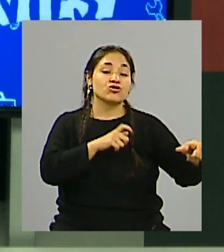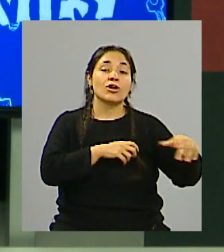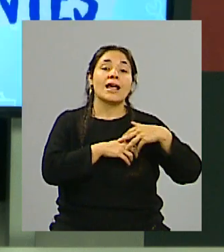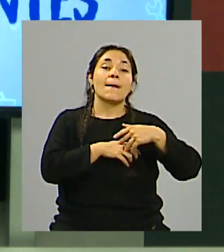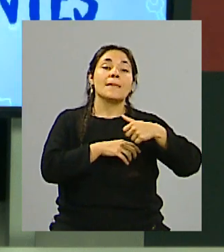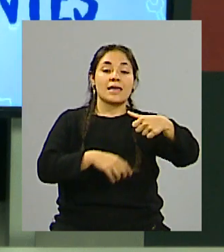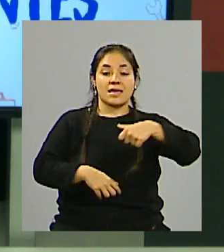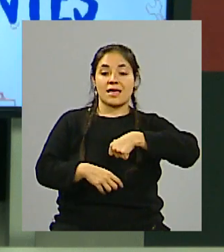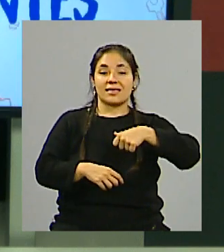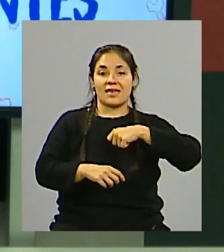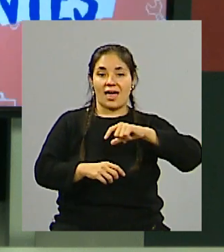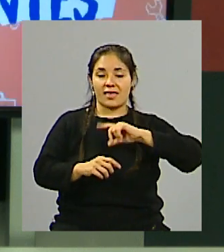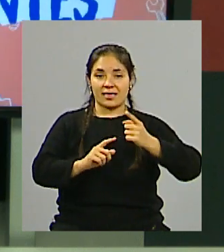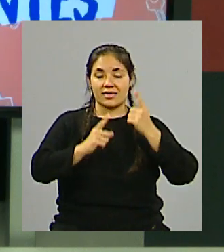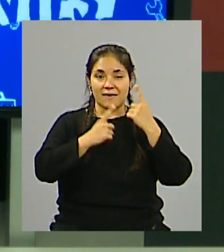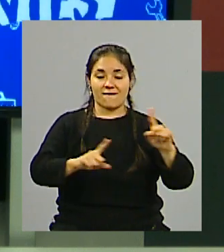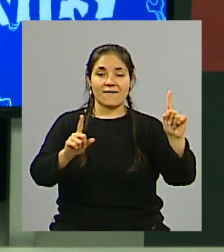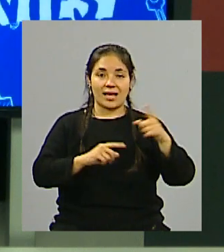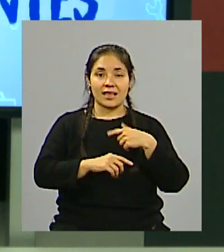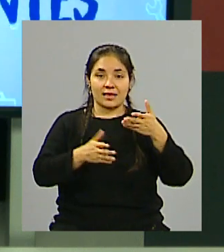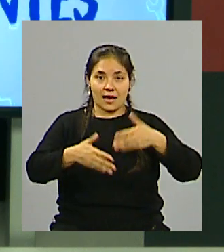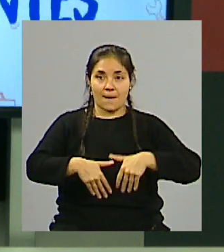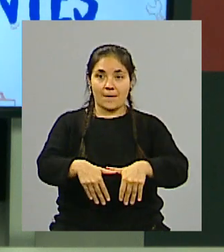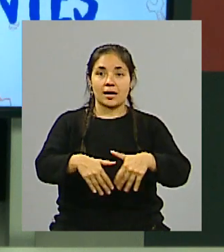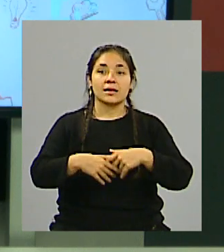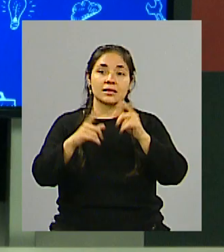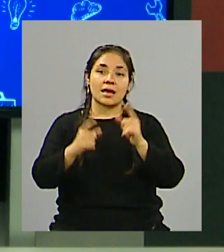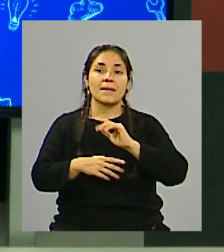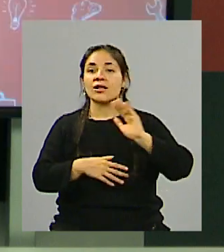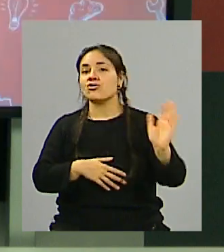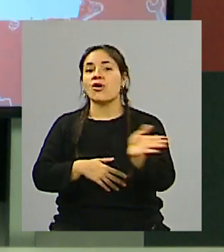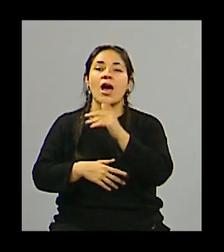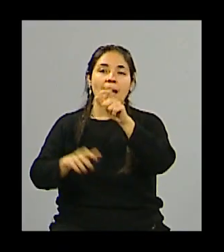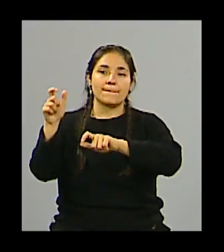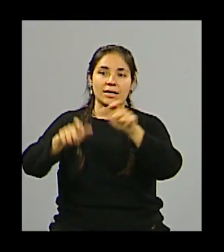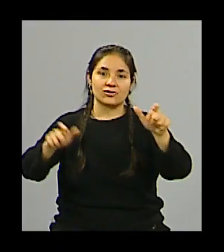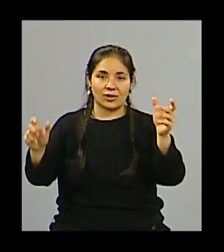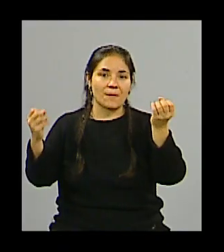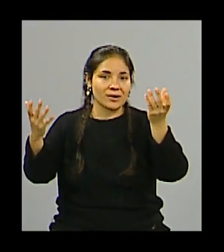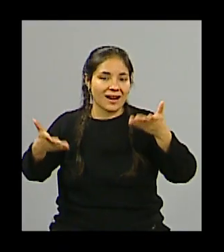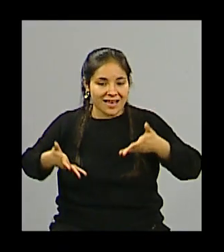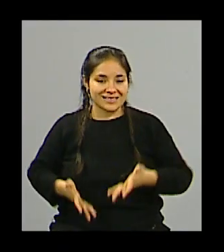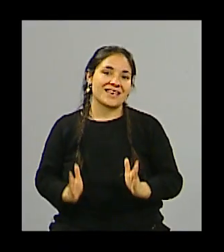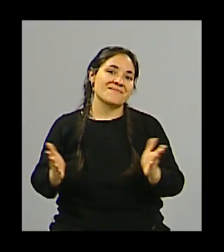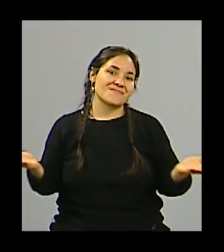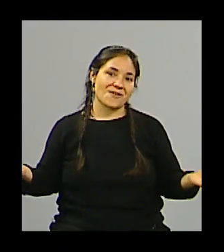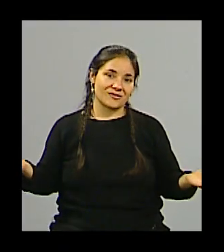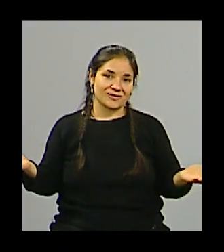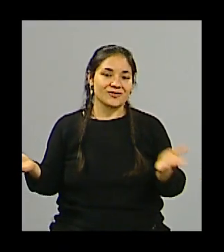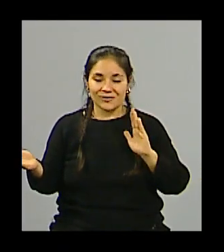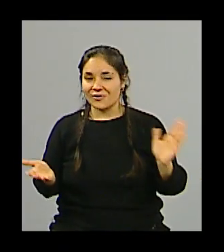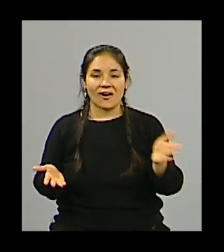gestación y las que no estén atravesando, digamos, una problemática que nos atraviesa a todas las personas porque nacemos. Aunque no